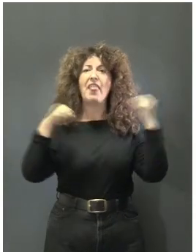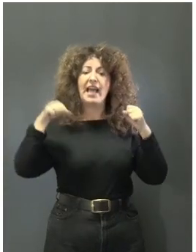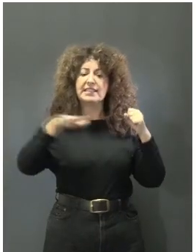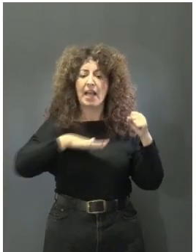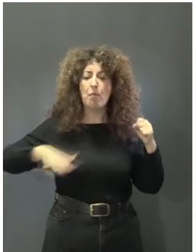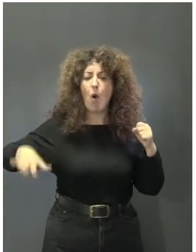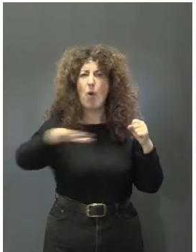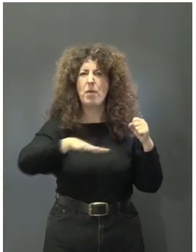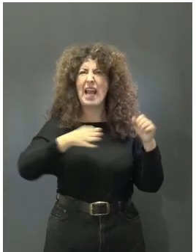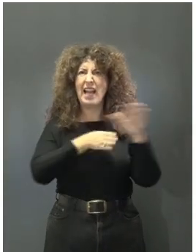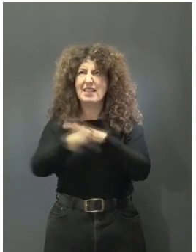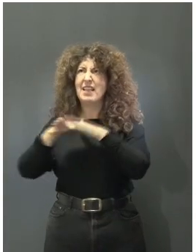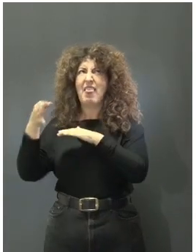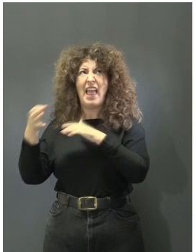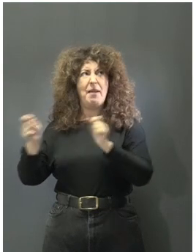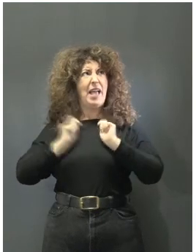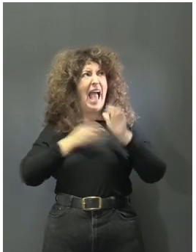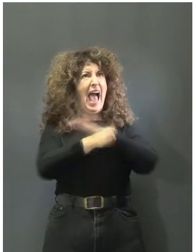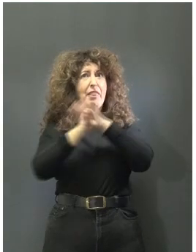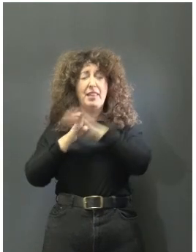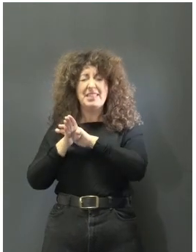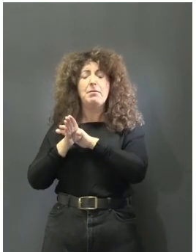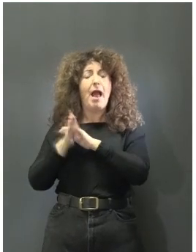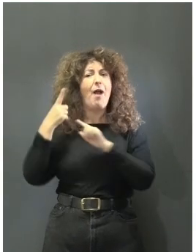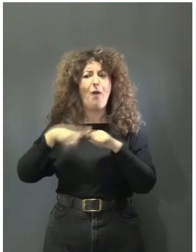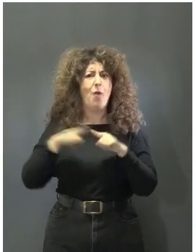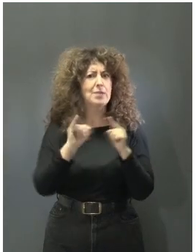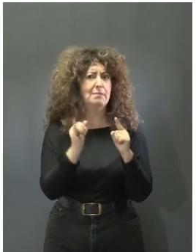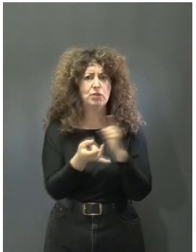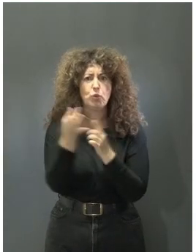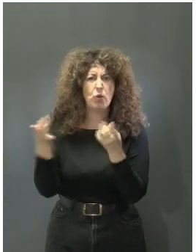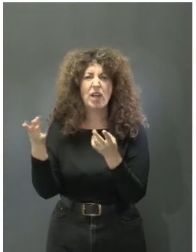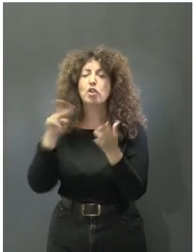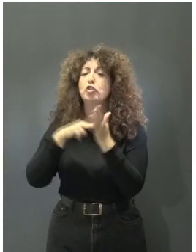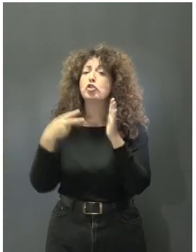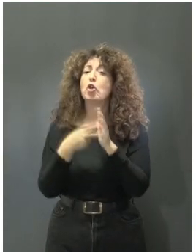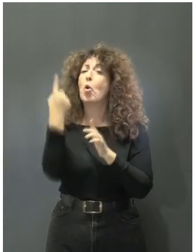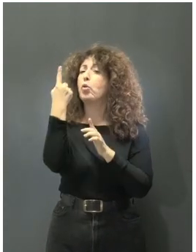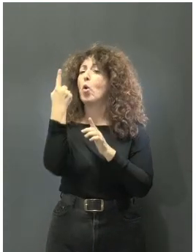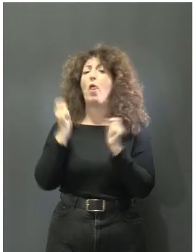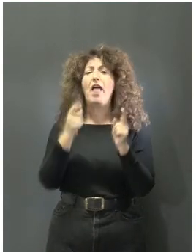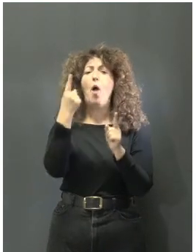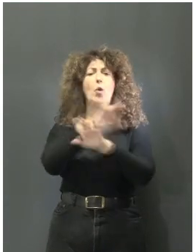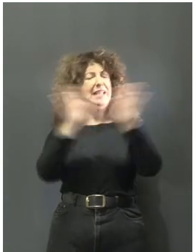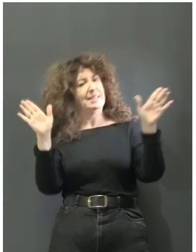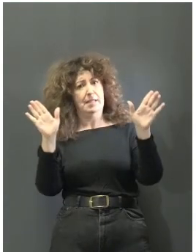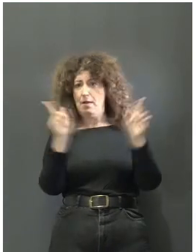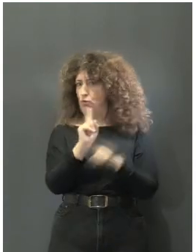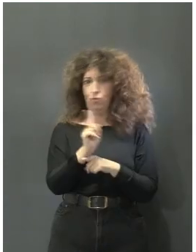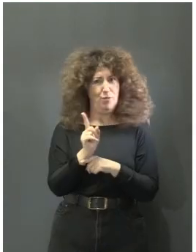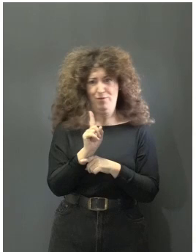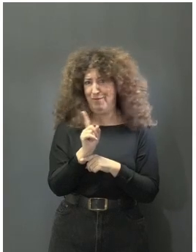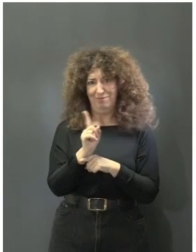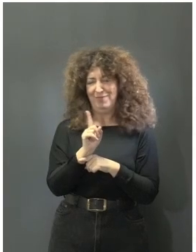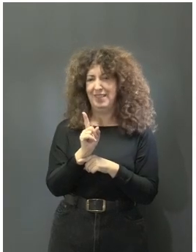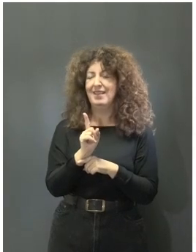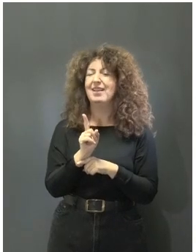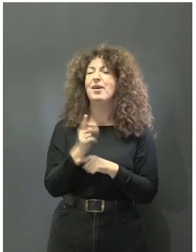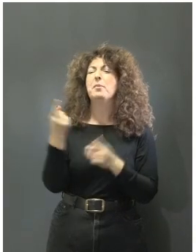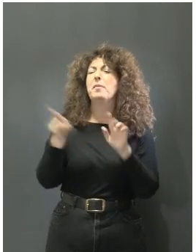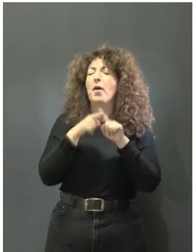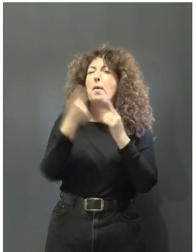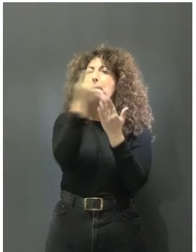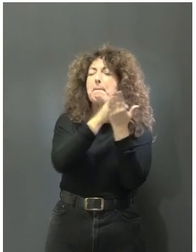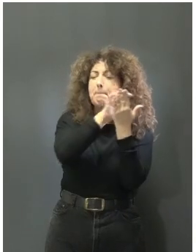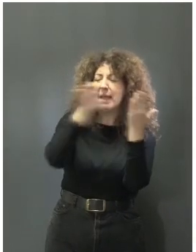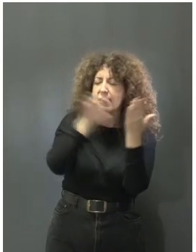accesible, pasan muchas cosas que no se solucionan solo con una medida, ¿no? Me da igual que sean los pictogramas o